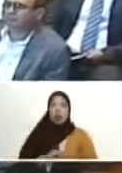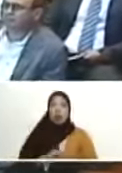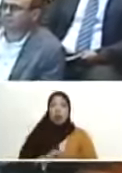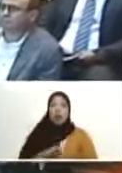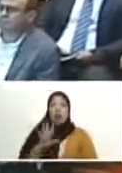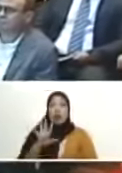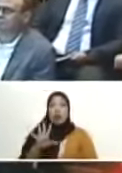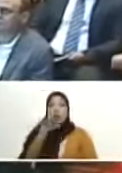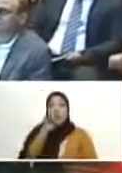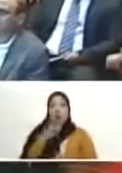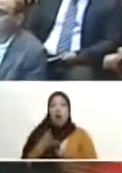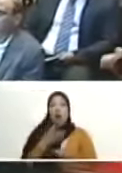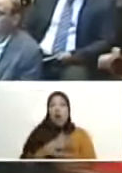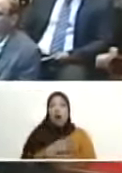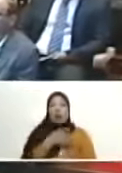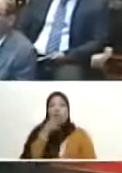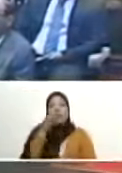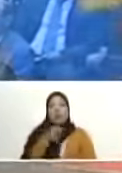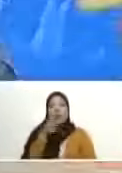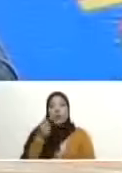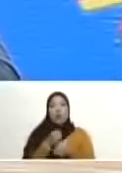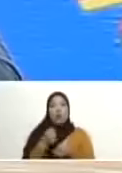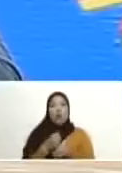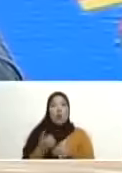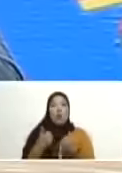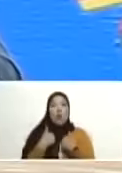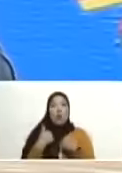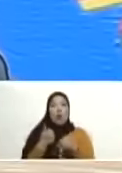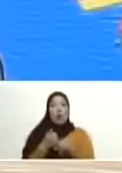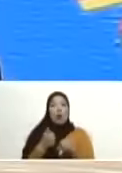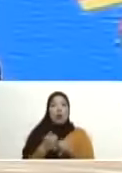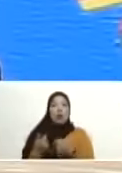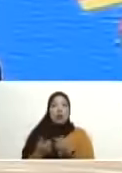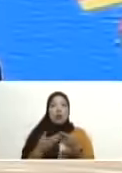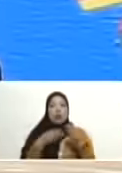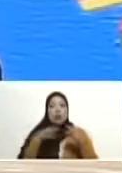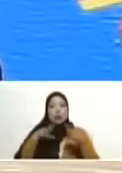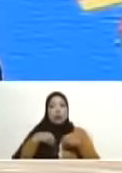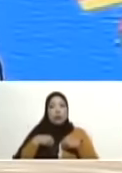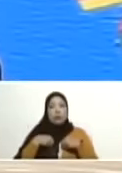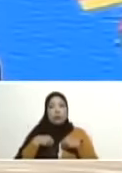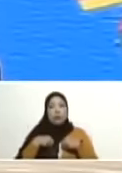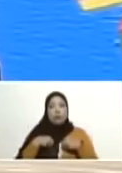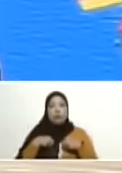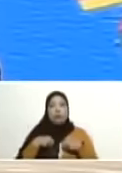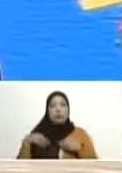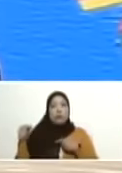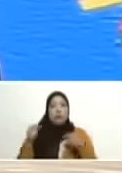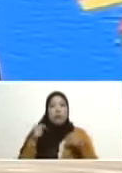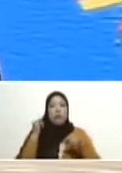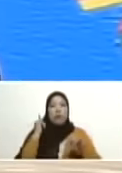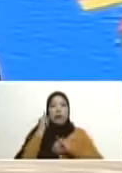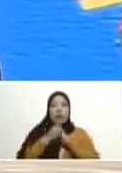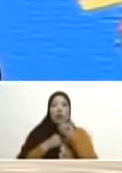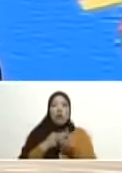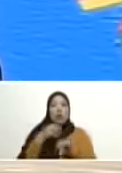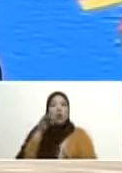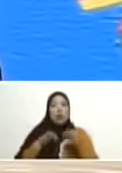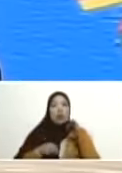tiempo antes, y siempre había ratificado que no reconoce a la Corte Internacional de